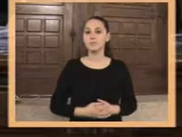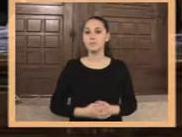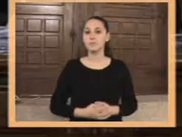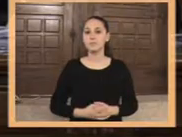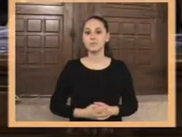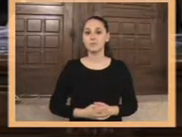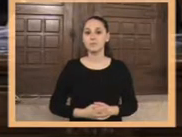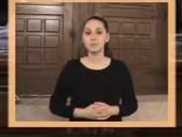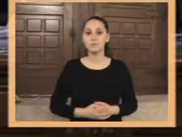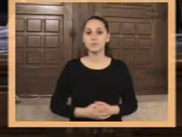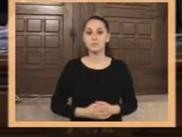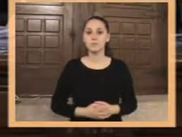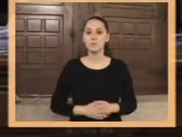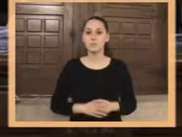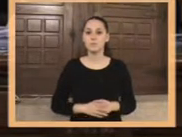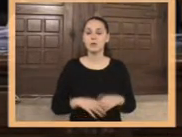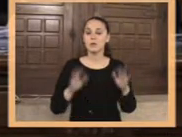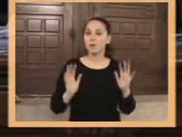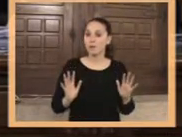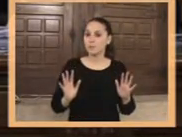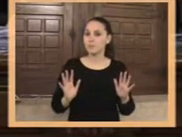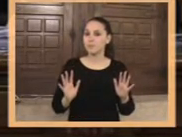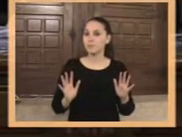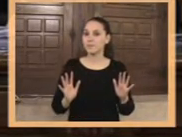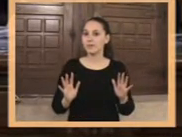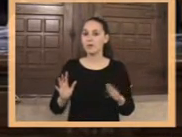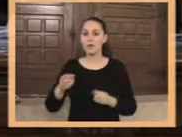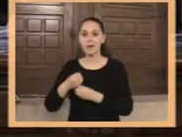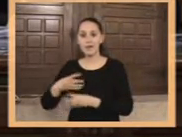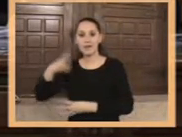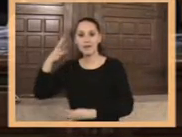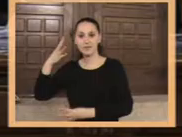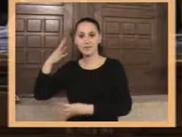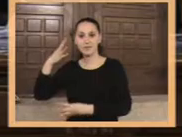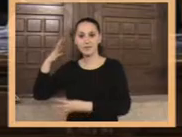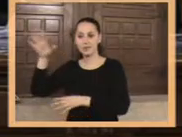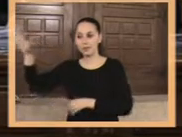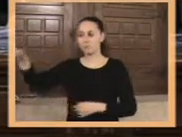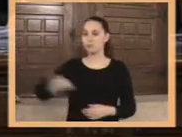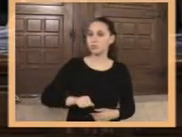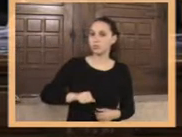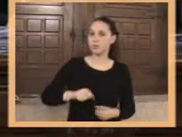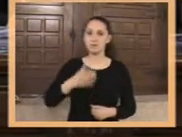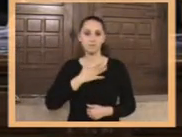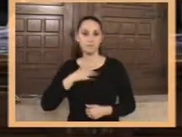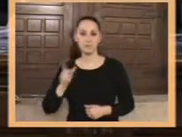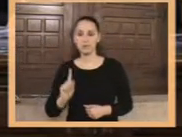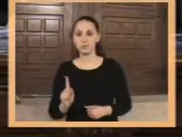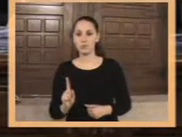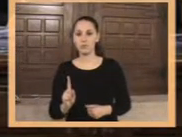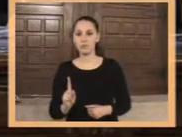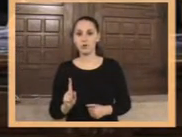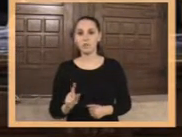ningún momento es un embargo del edificio, sino que una vez que a mí el presidente de la Junta me diga, oye, ya saben que en el plan de